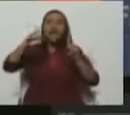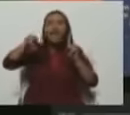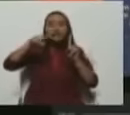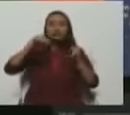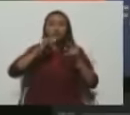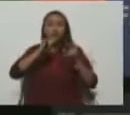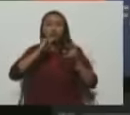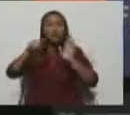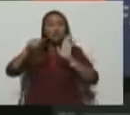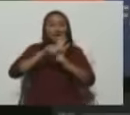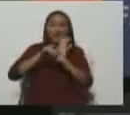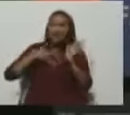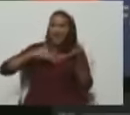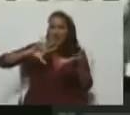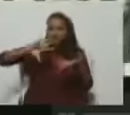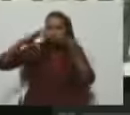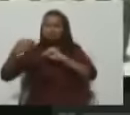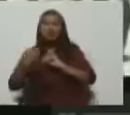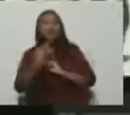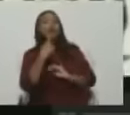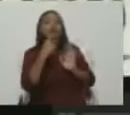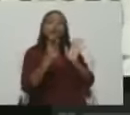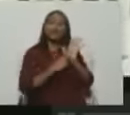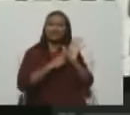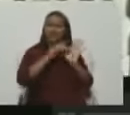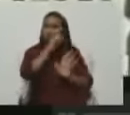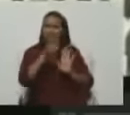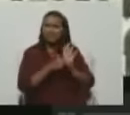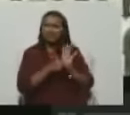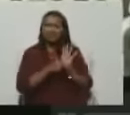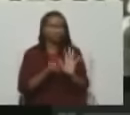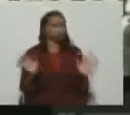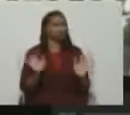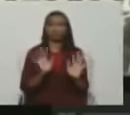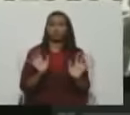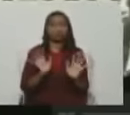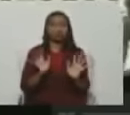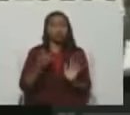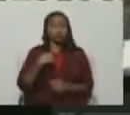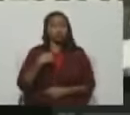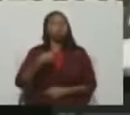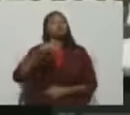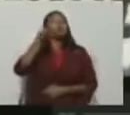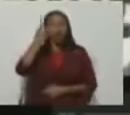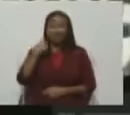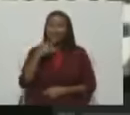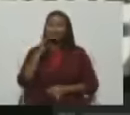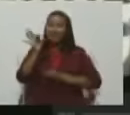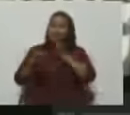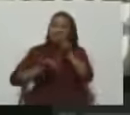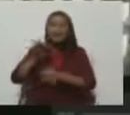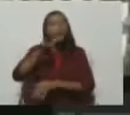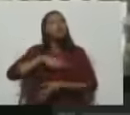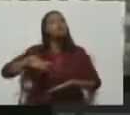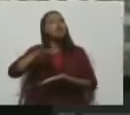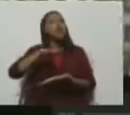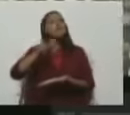absoluta. Y lo decía ayer a mis hermanos, compañeros de la Armada Bolivariana en Puerto Cabello,